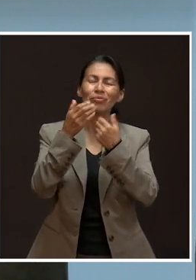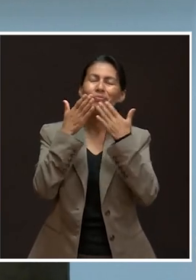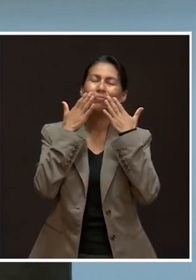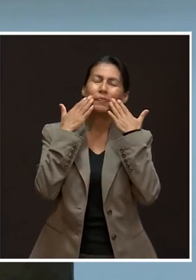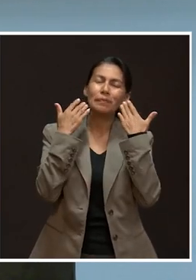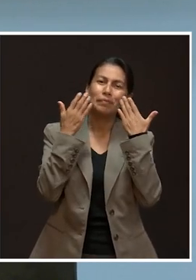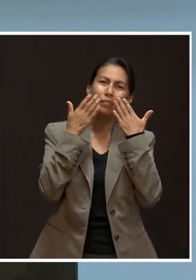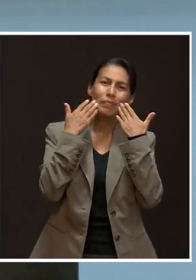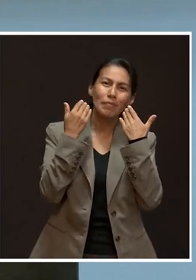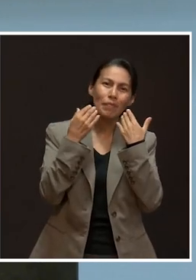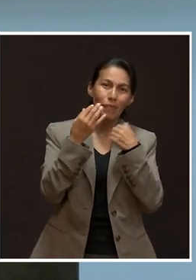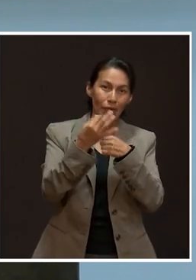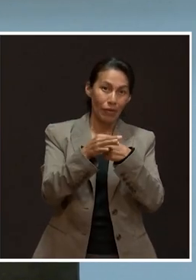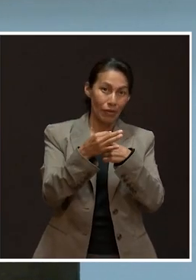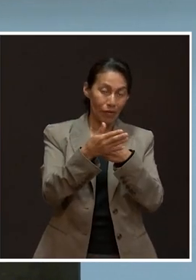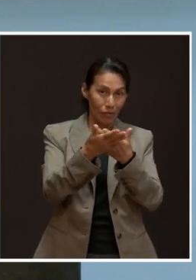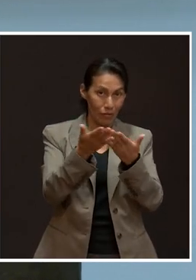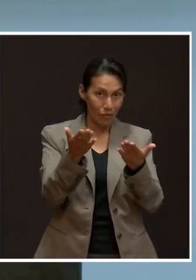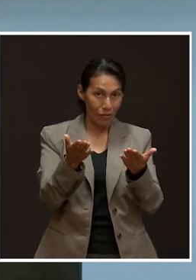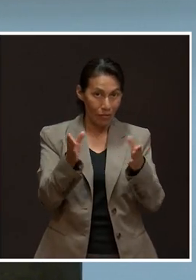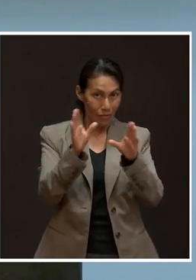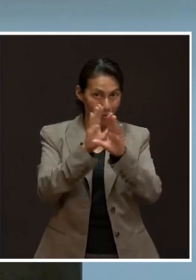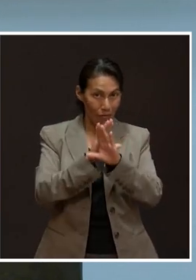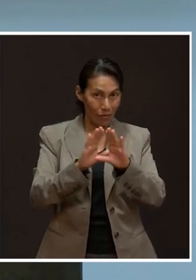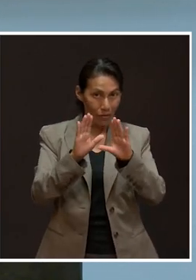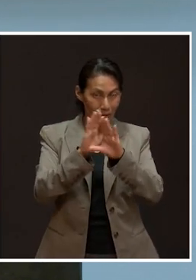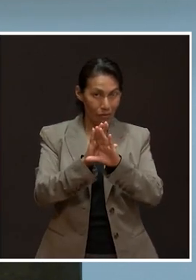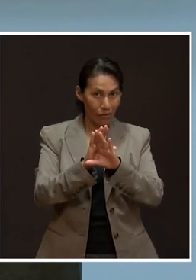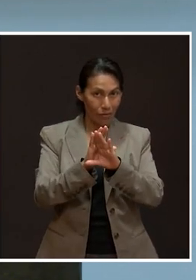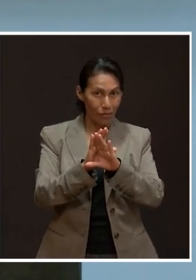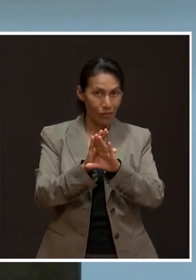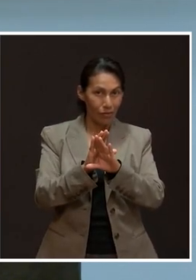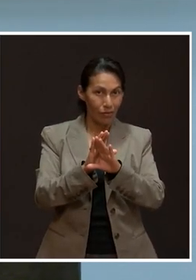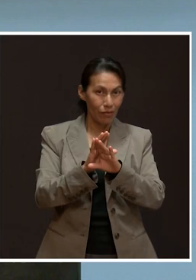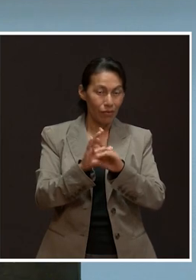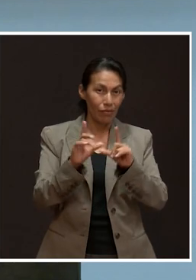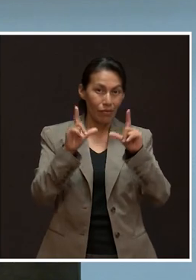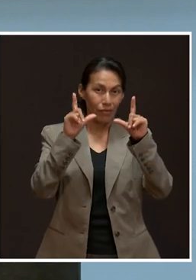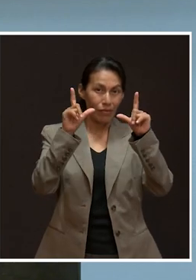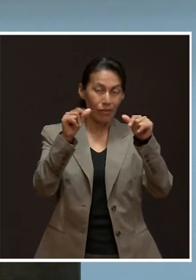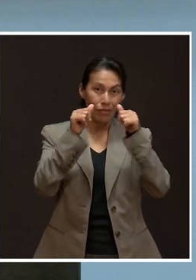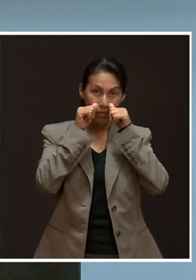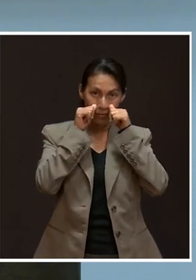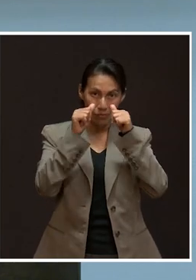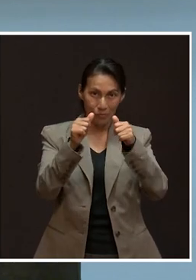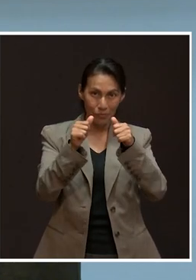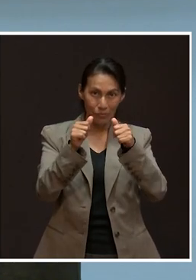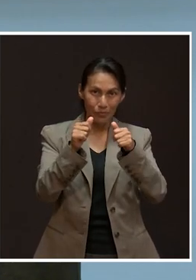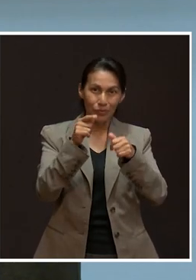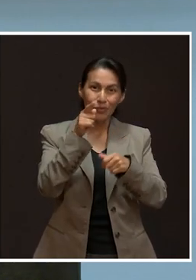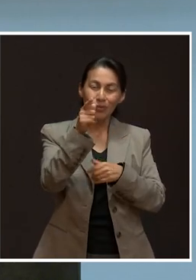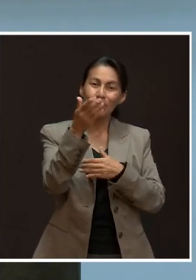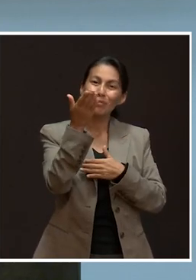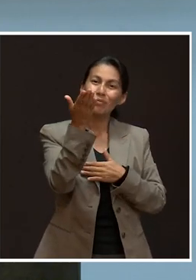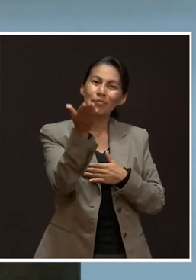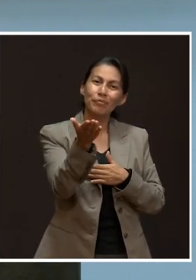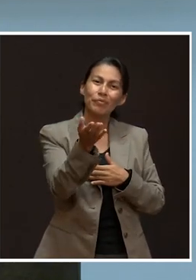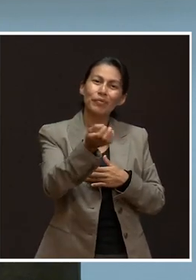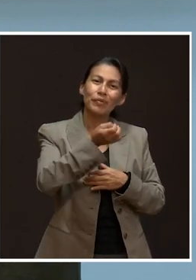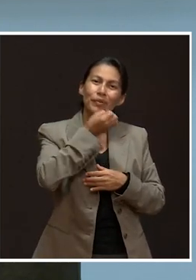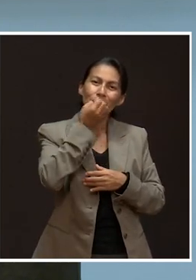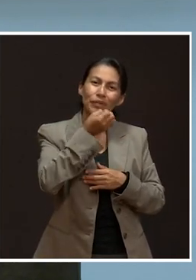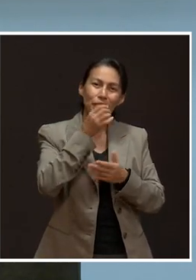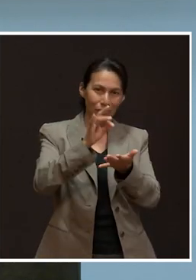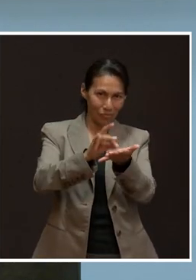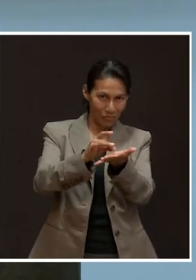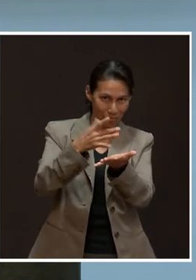Así que mientras escuchamos esta alabanza, Dios envía tus pedidos de oración